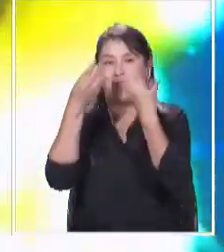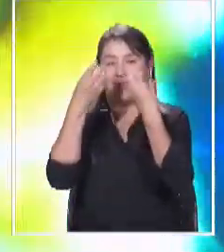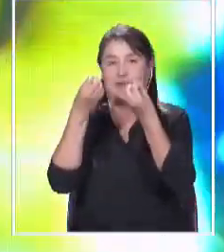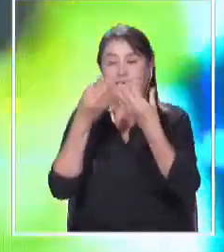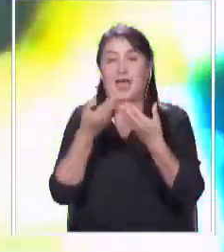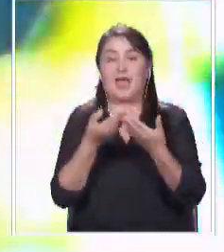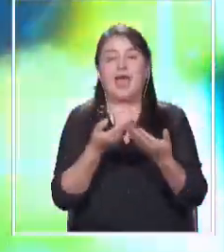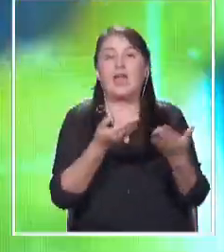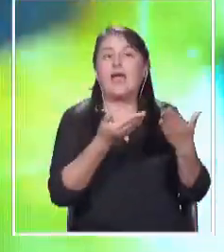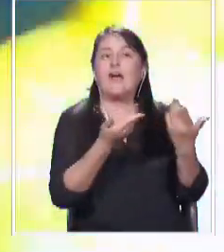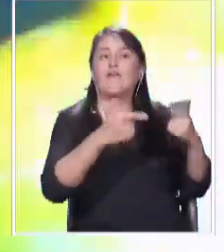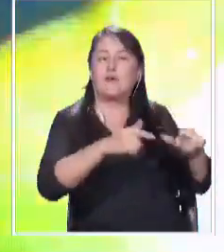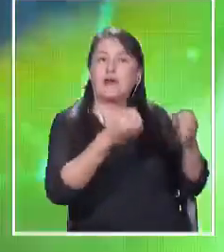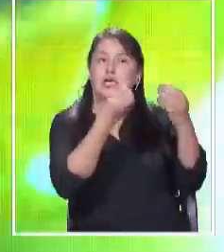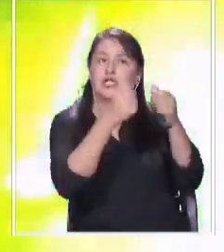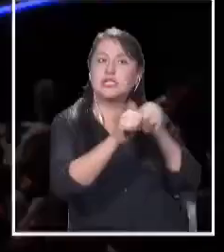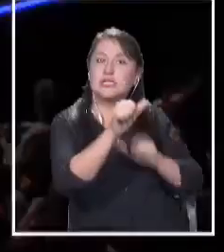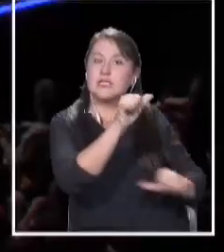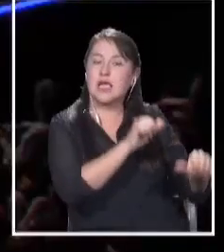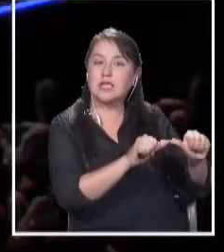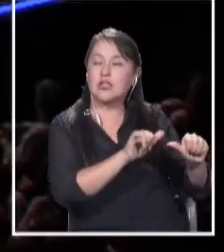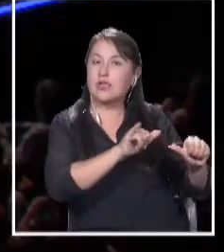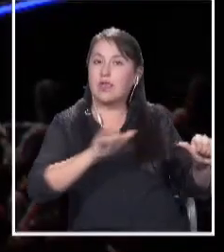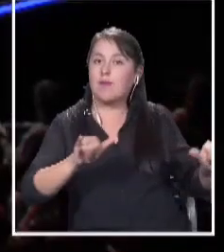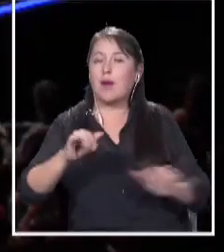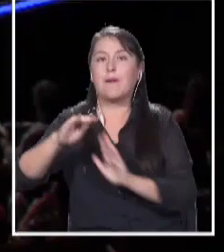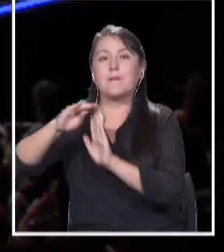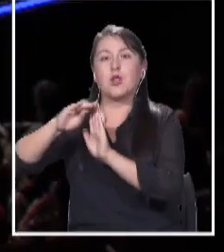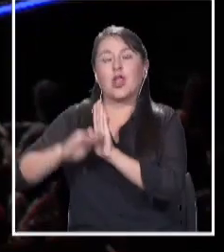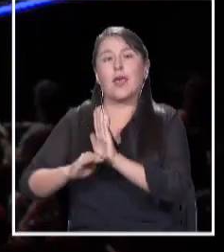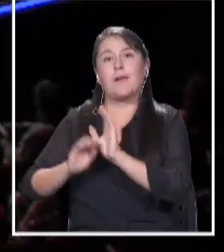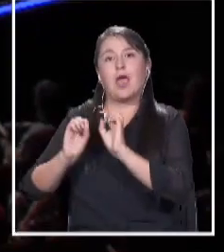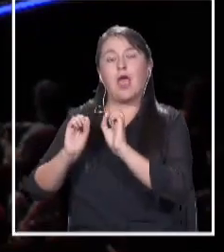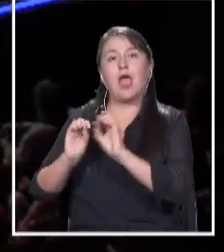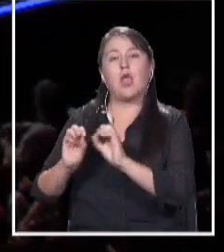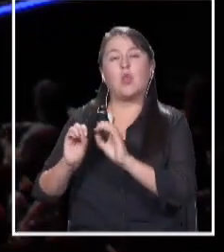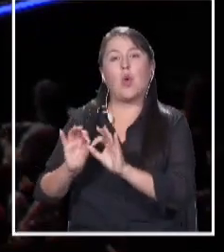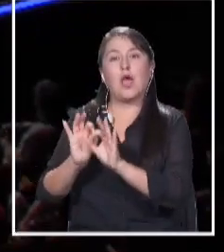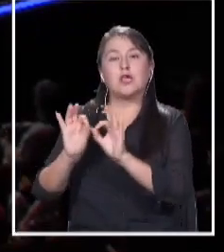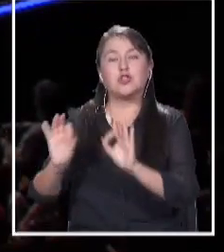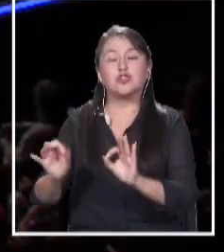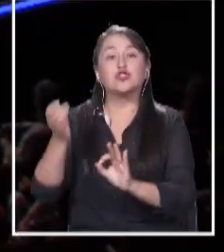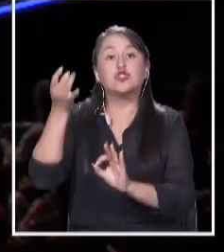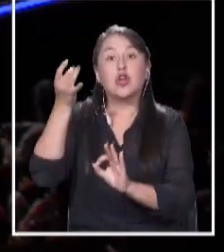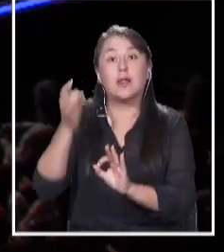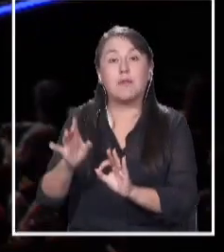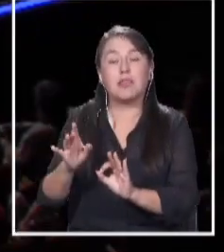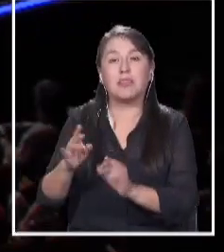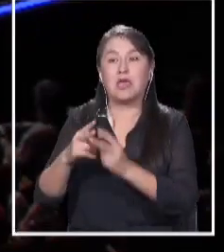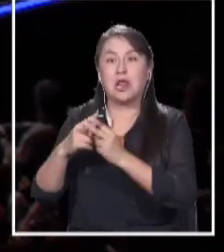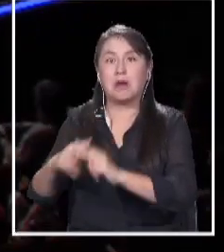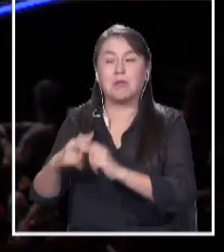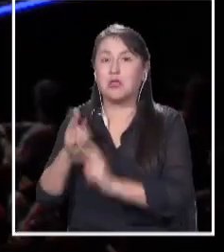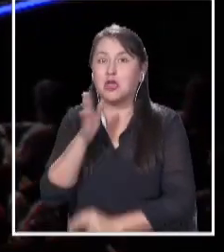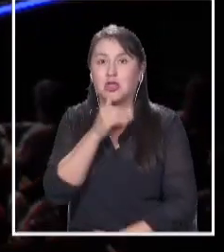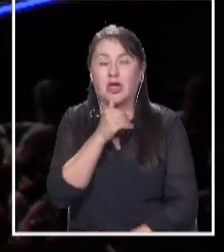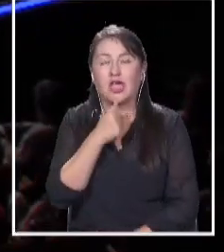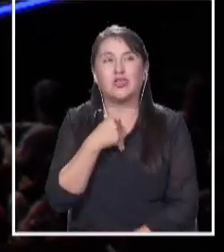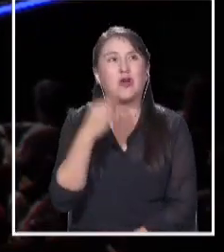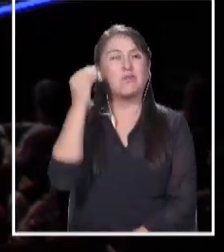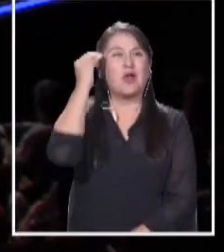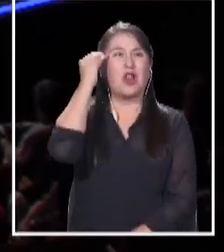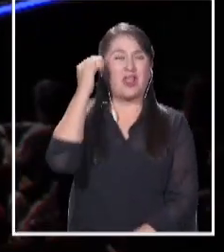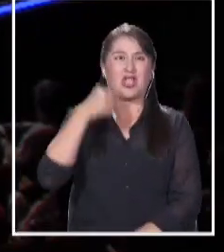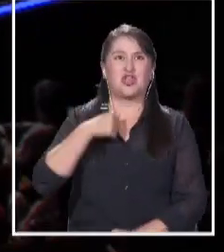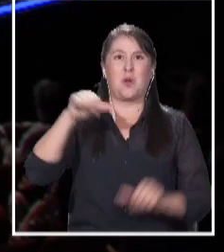y enfrentarte a diseñar programas educativos sin tener las herramientas, solamente teniendo en la cabeza que tú fuiste mal estudiante y que